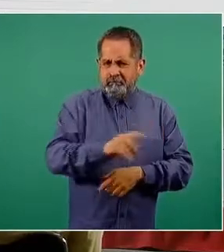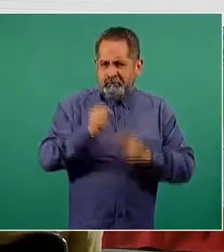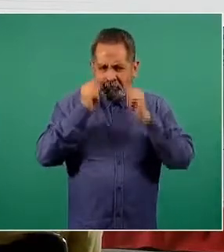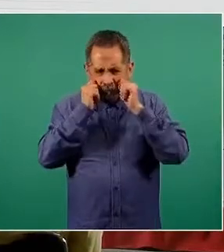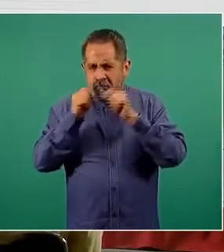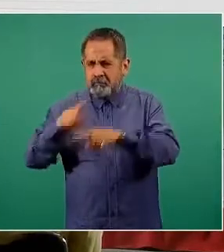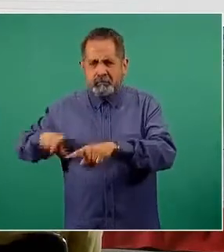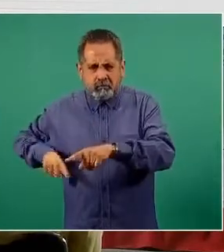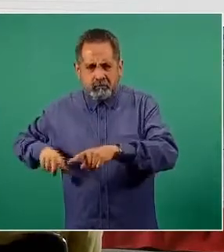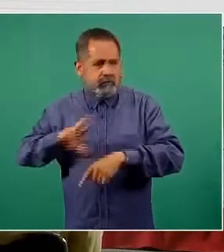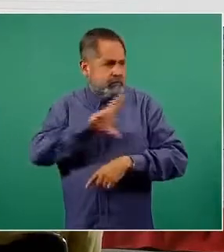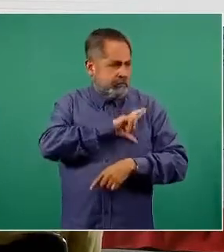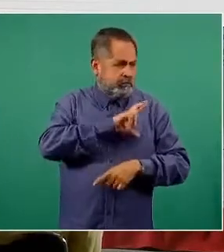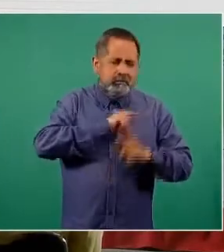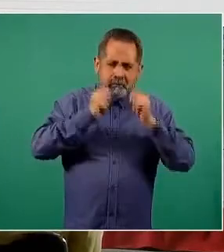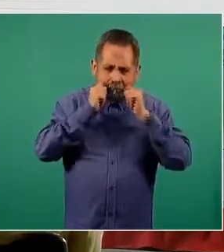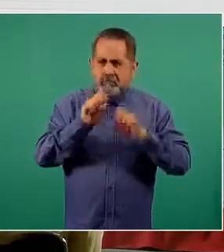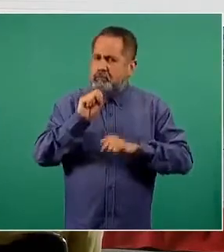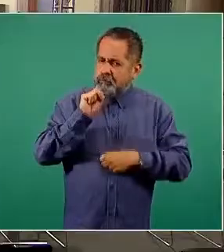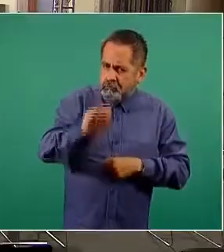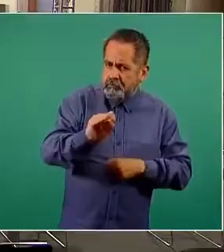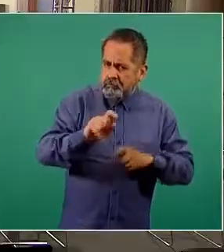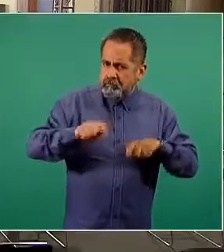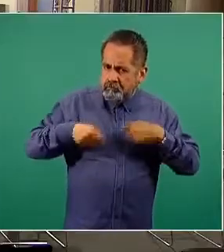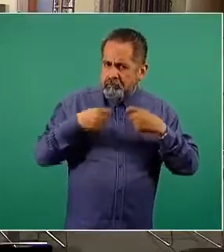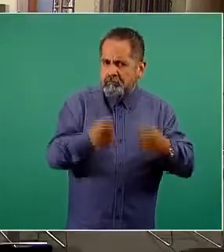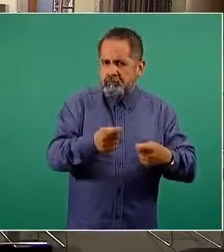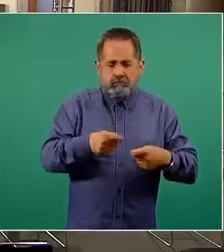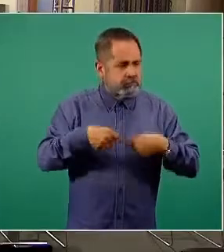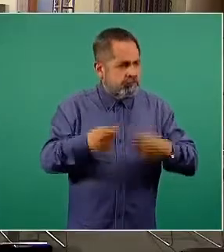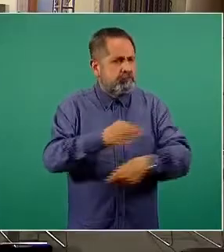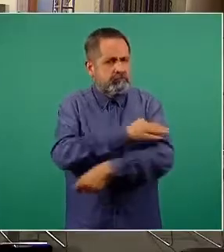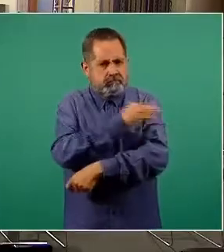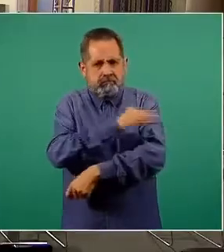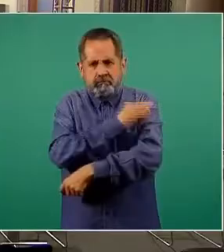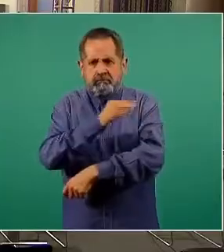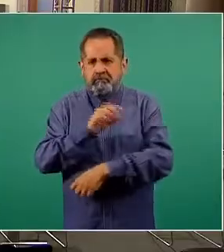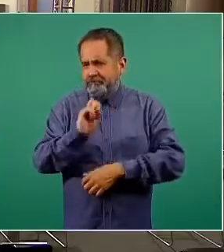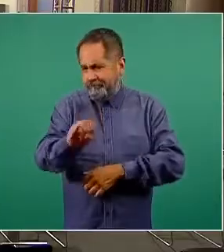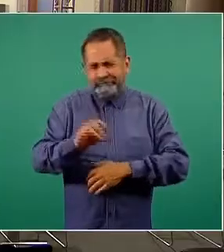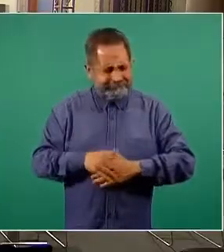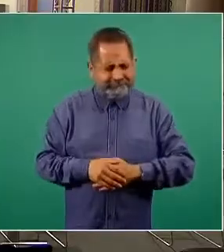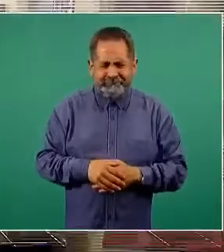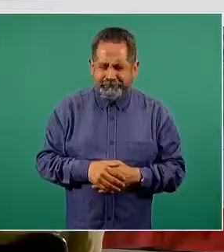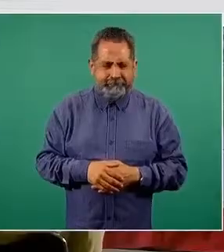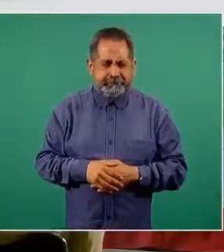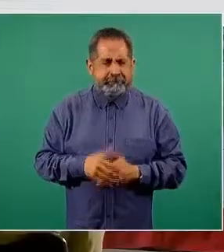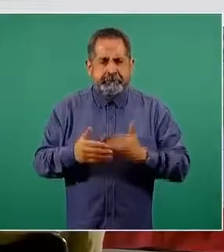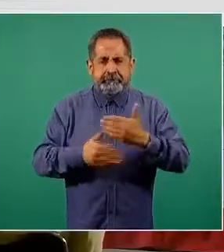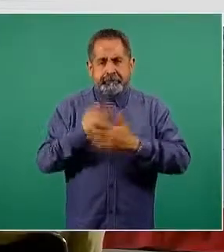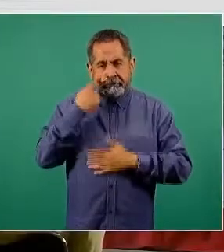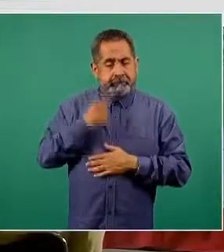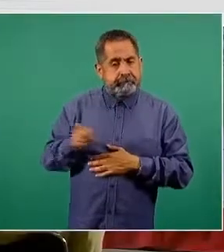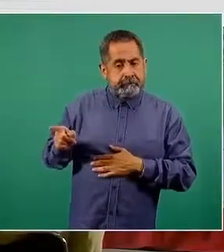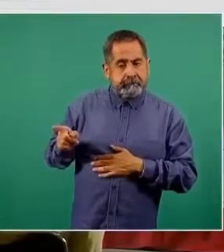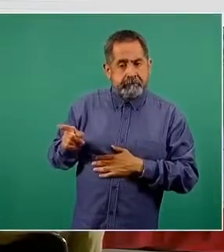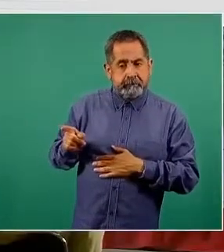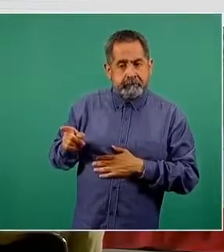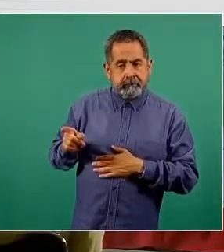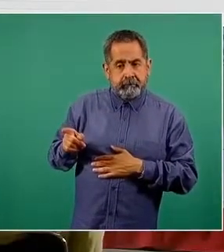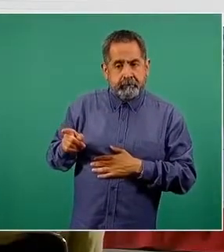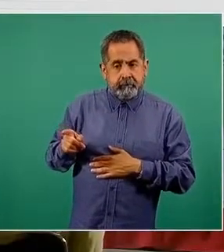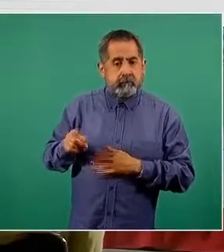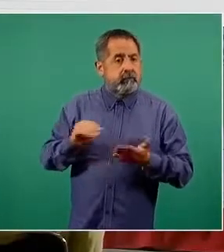si es en el sector público o en el sector privado. Y vean ustedes cómo ha continuado la vacunación del personal de salud,